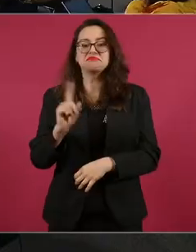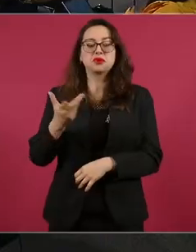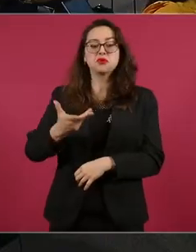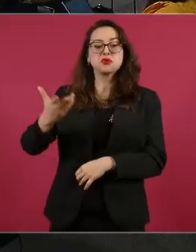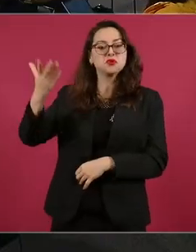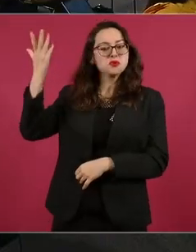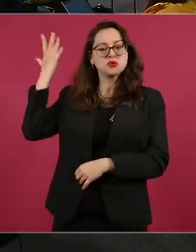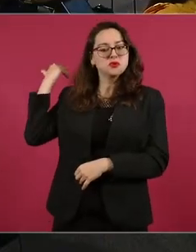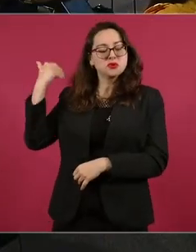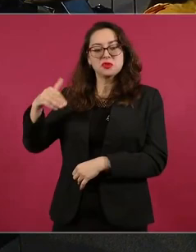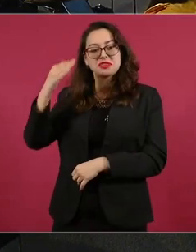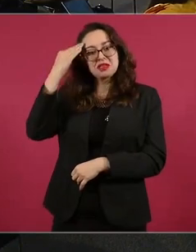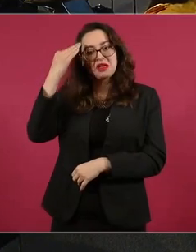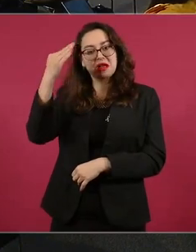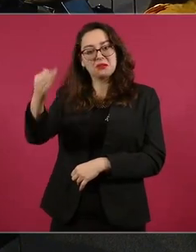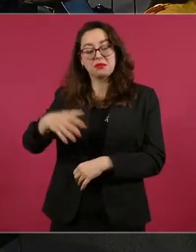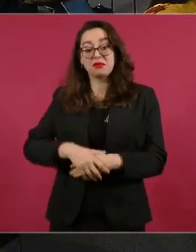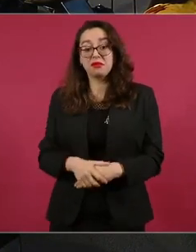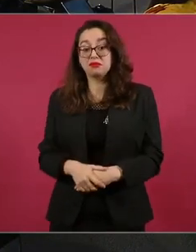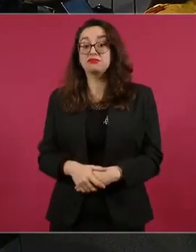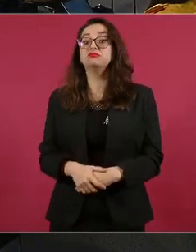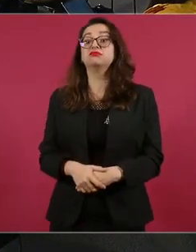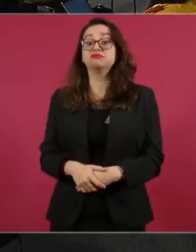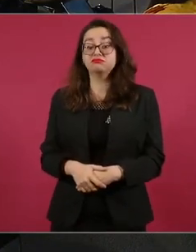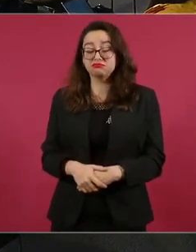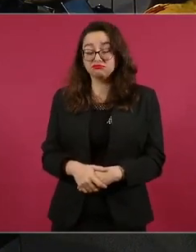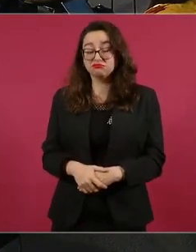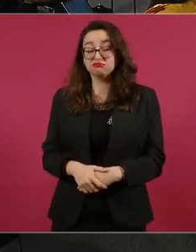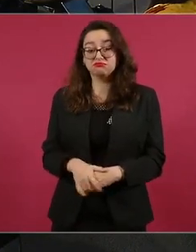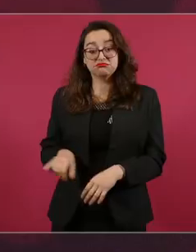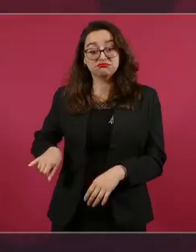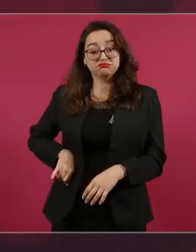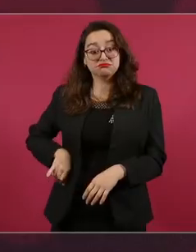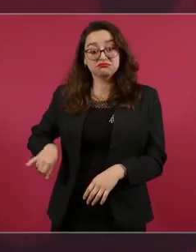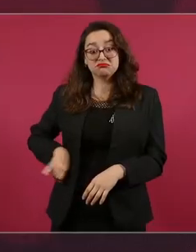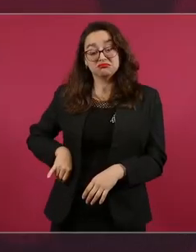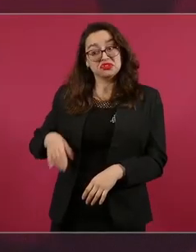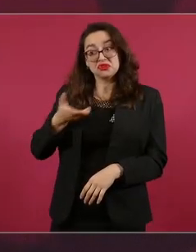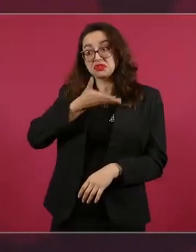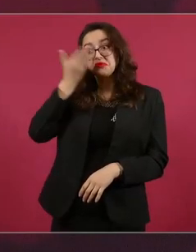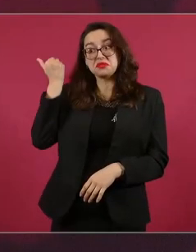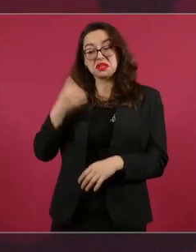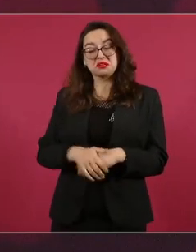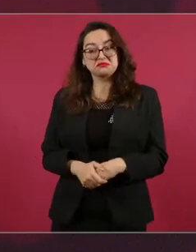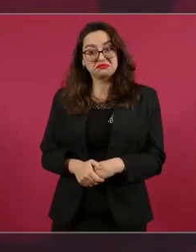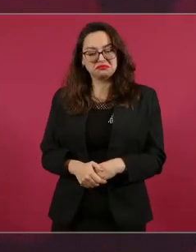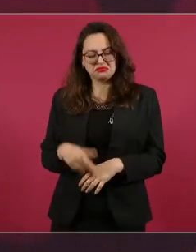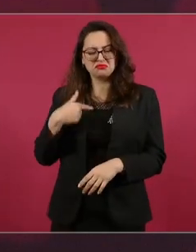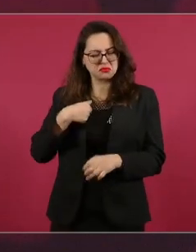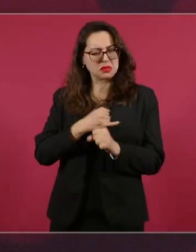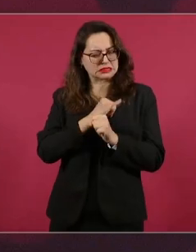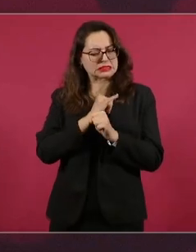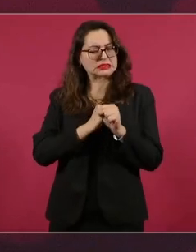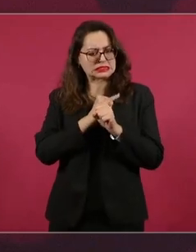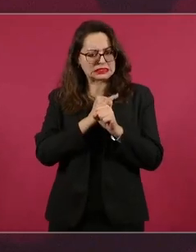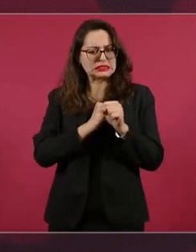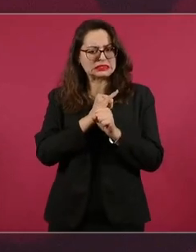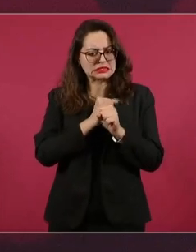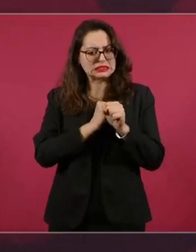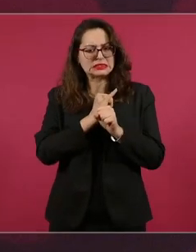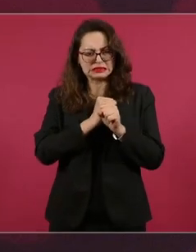tiempo. Yo no sabía eso. Lo vamos a ver, porque